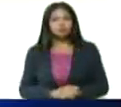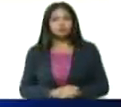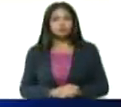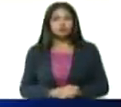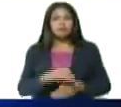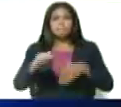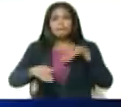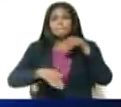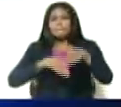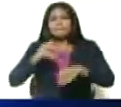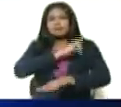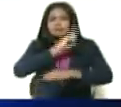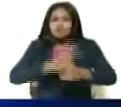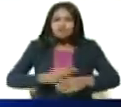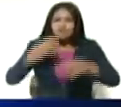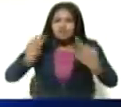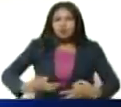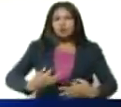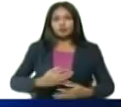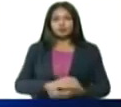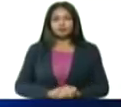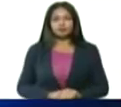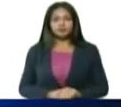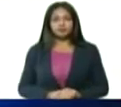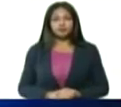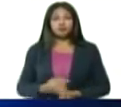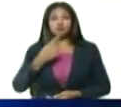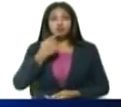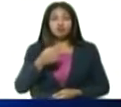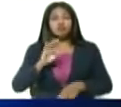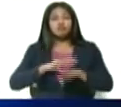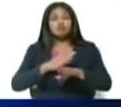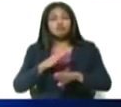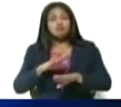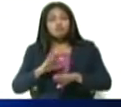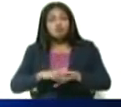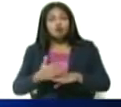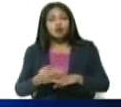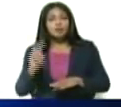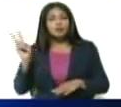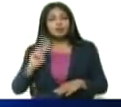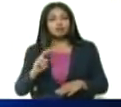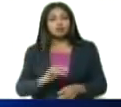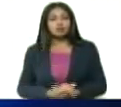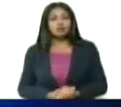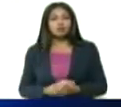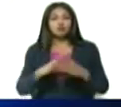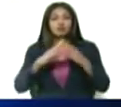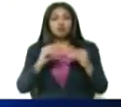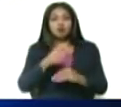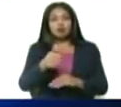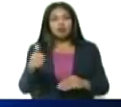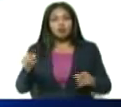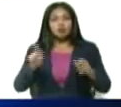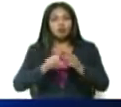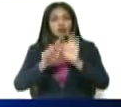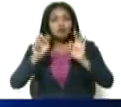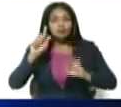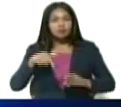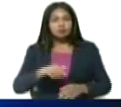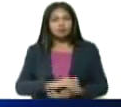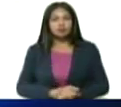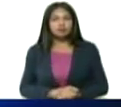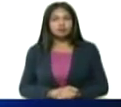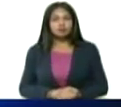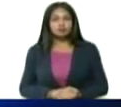paso seguro. Y lo digo por Venezuela, lo digo por todos y por todas, porque